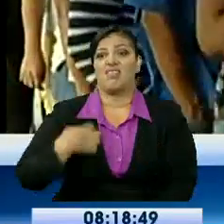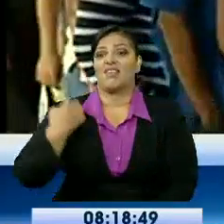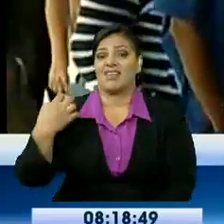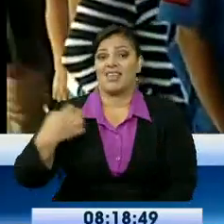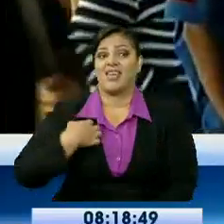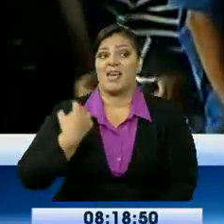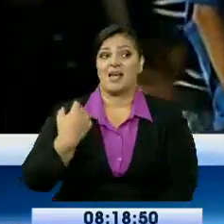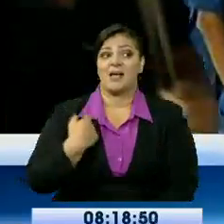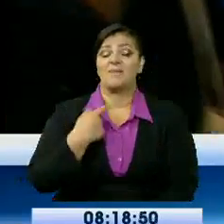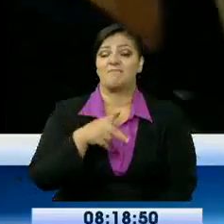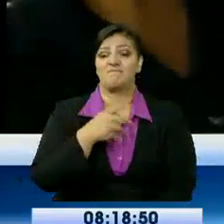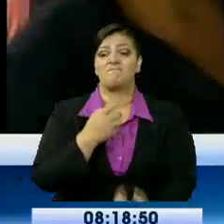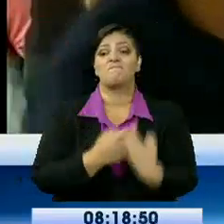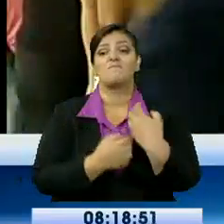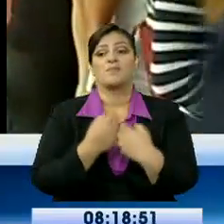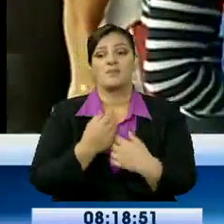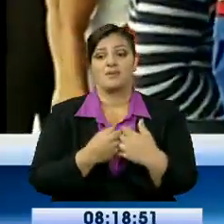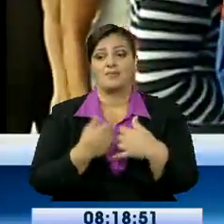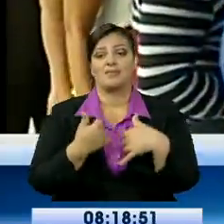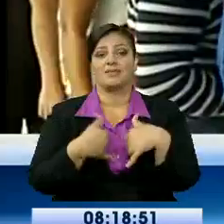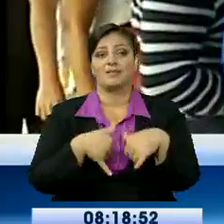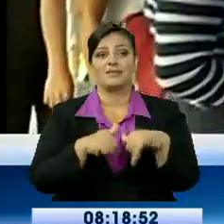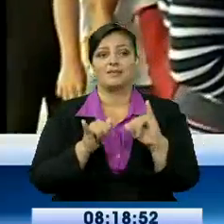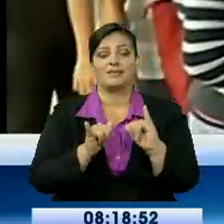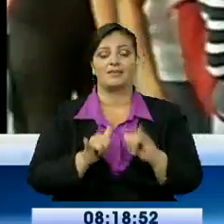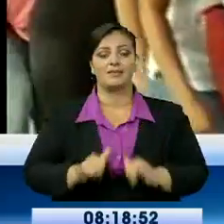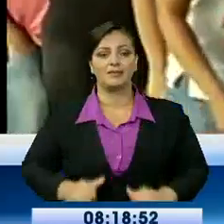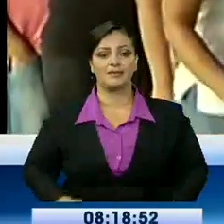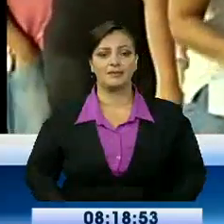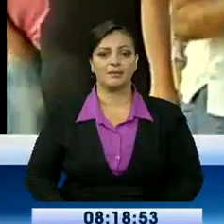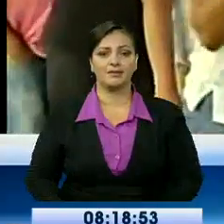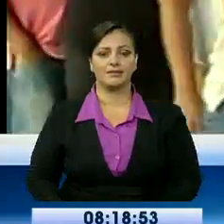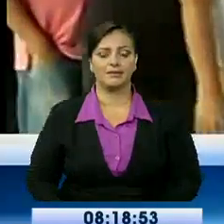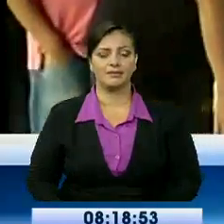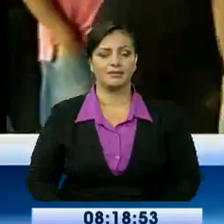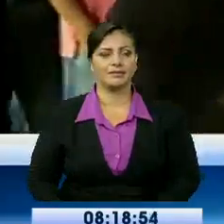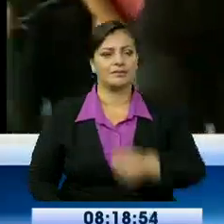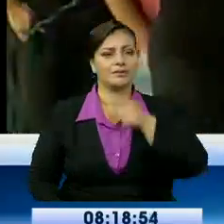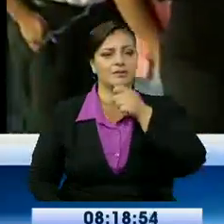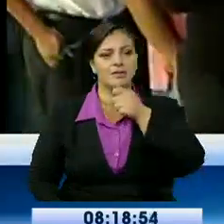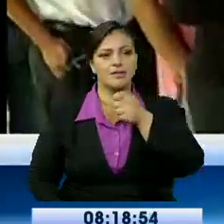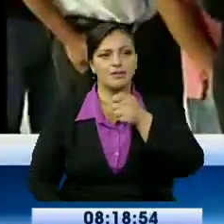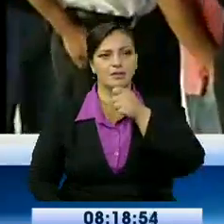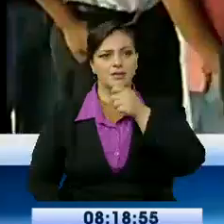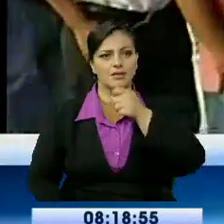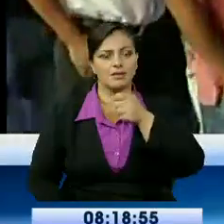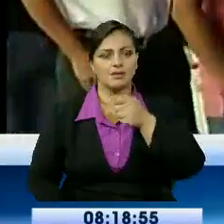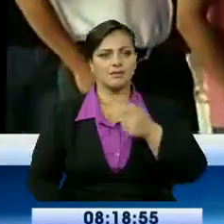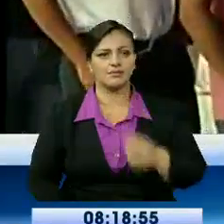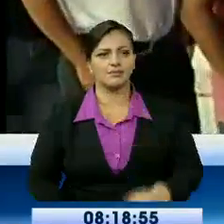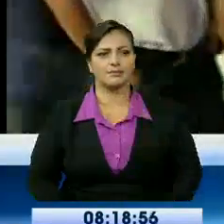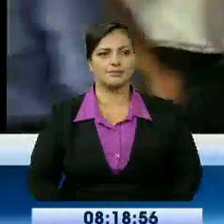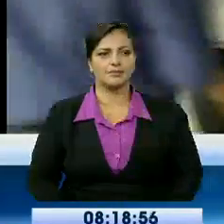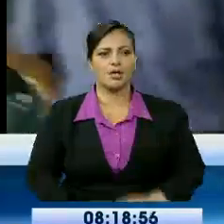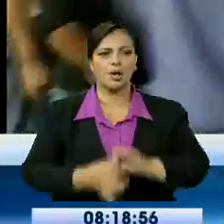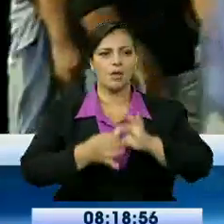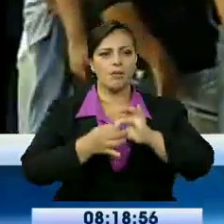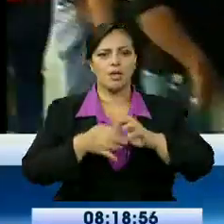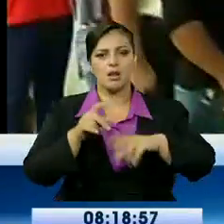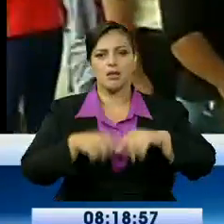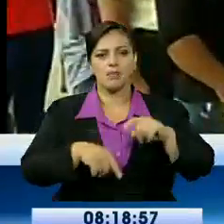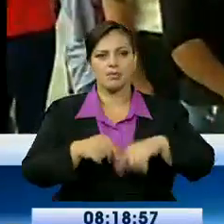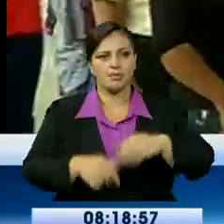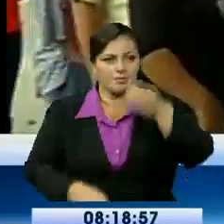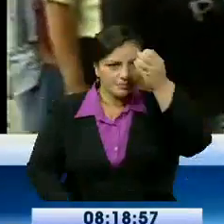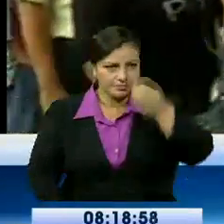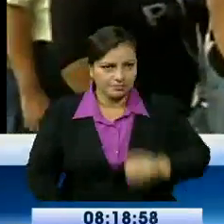se continúa generando por acá. A ver si logramos un poco más el diálogo con el resto de compañeros, de amigos que se encuentran por acá. Mi estimado amigo,